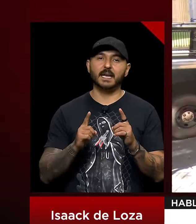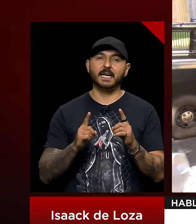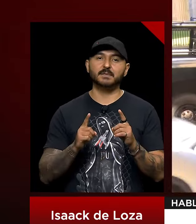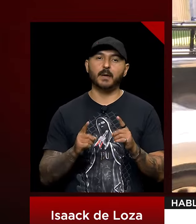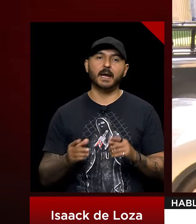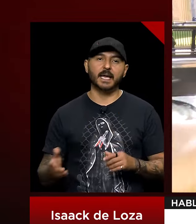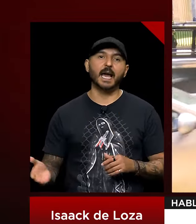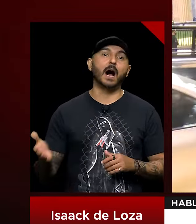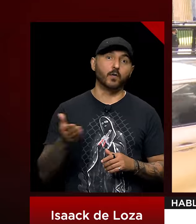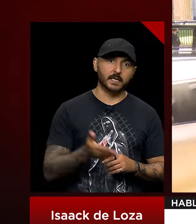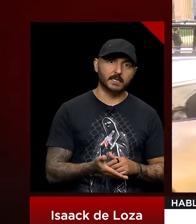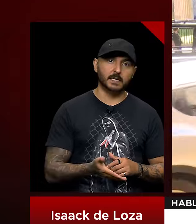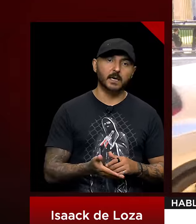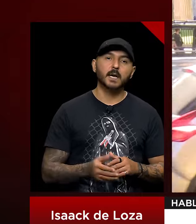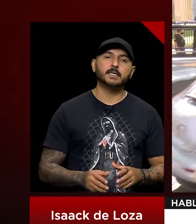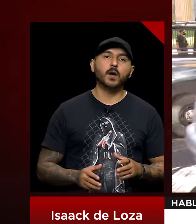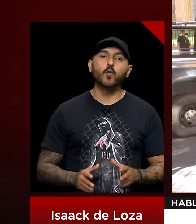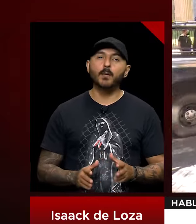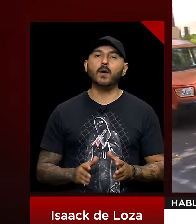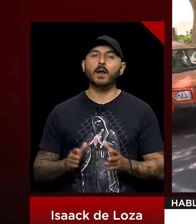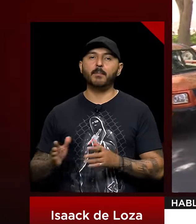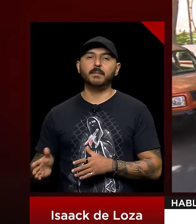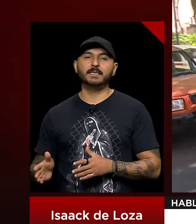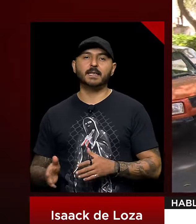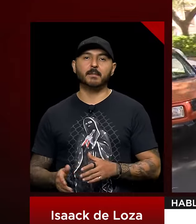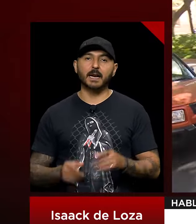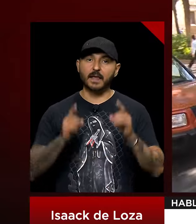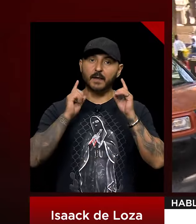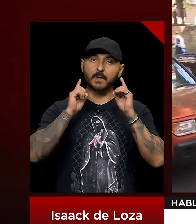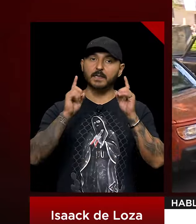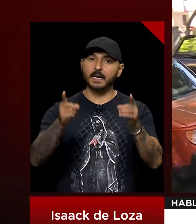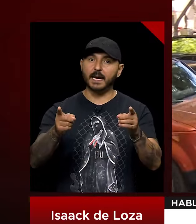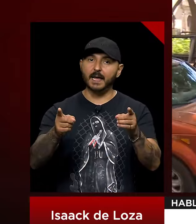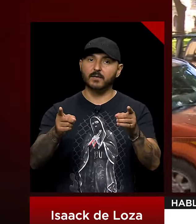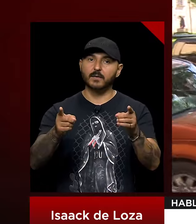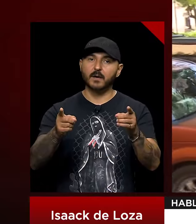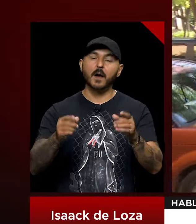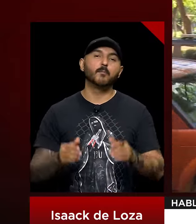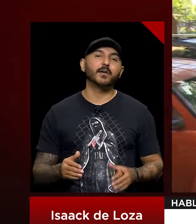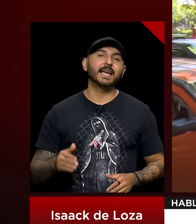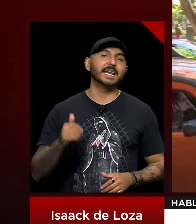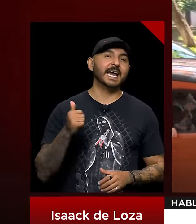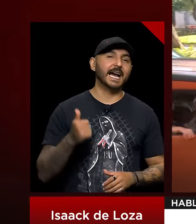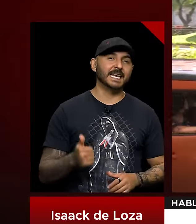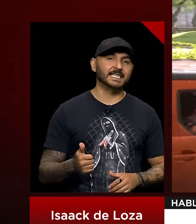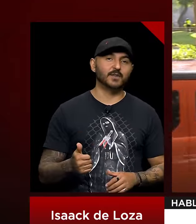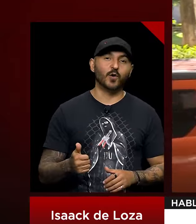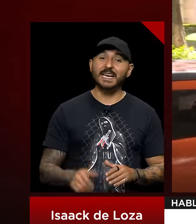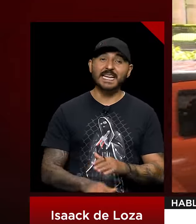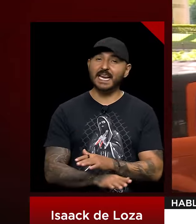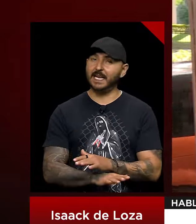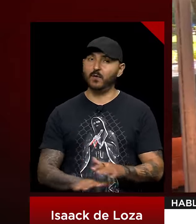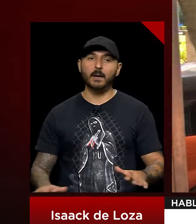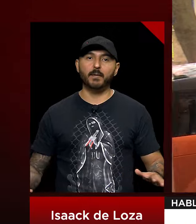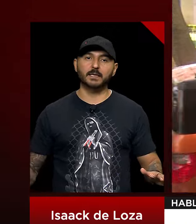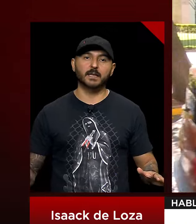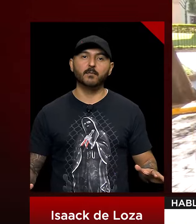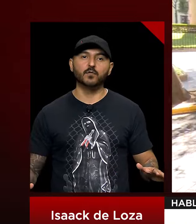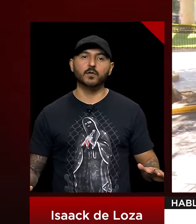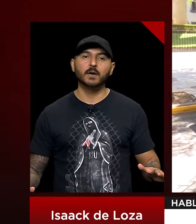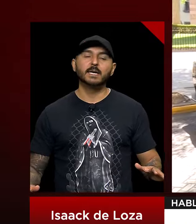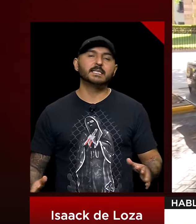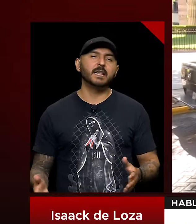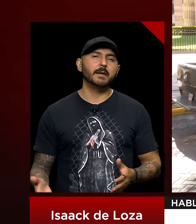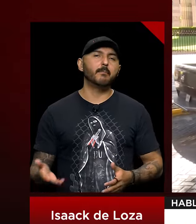primera de las tareas para que, ahora sí, se cumpla con la premisa de hablar de frente y claro, porque ni en Jalisco ni en ninguna parte